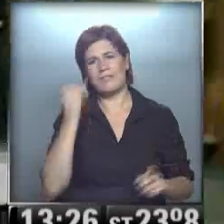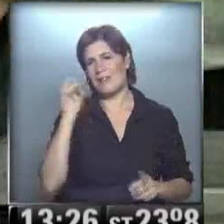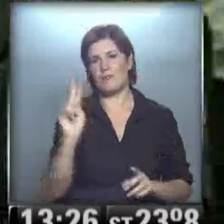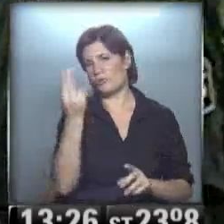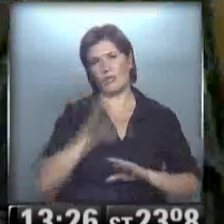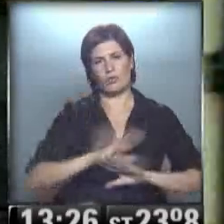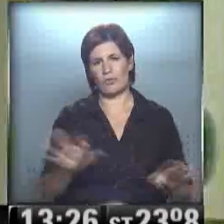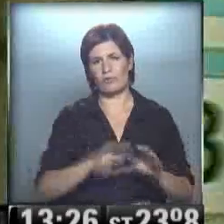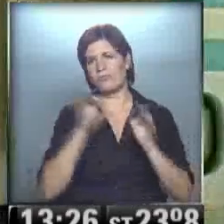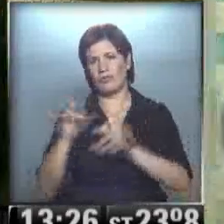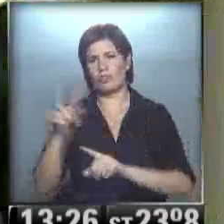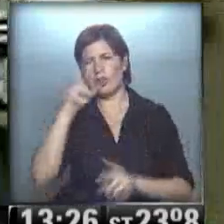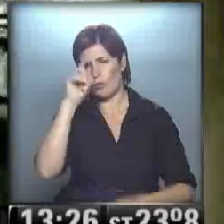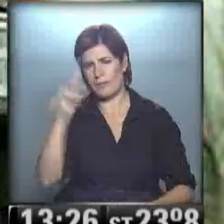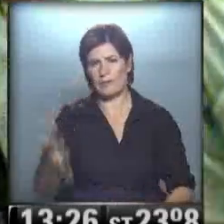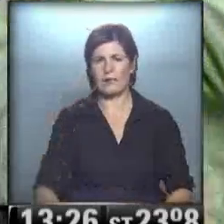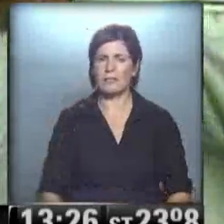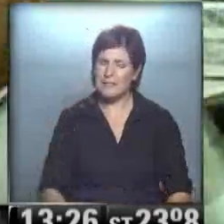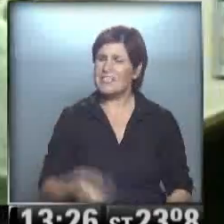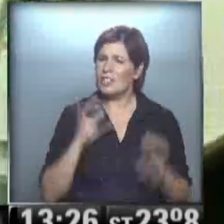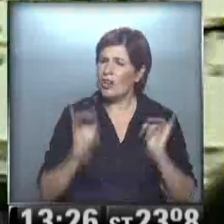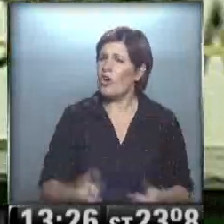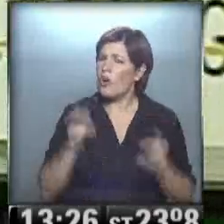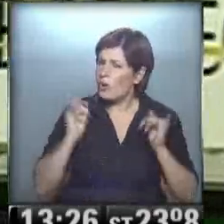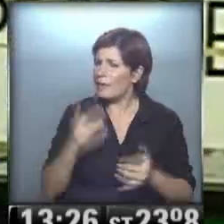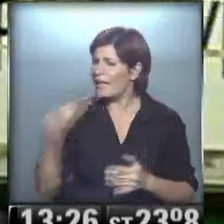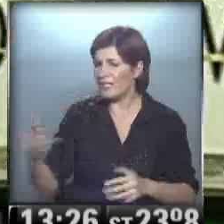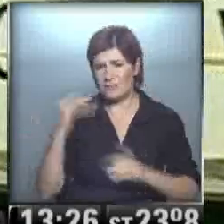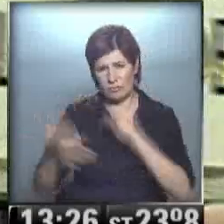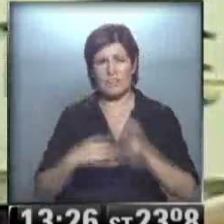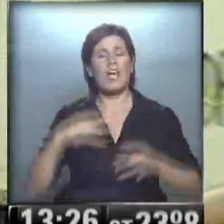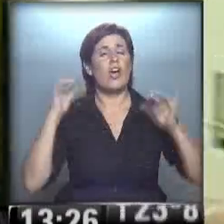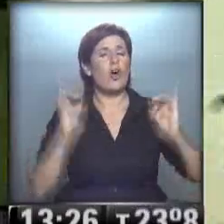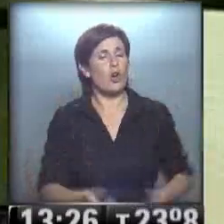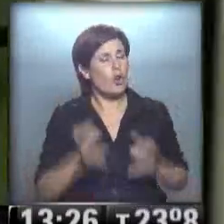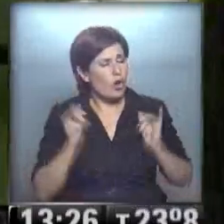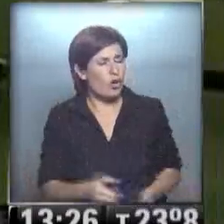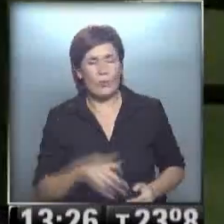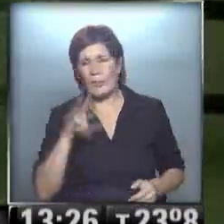Gracias Laura recordemos además que se trataba de un hombre muy joven apenas un muchacho de tan solo 22 años